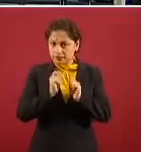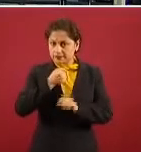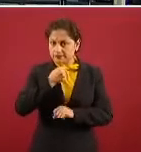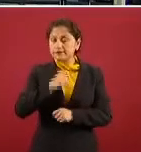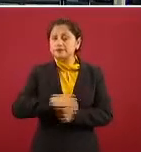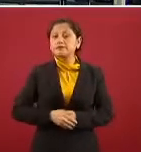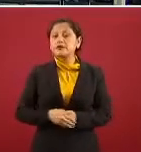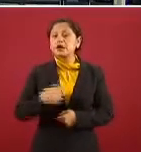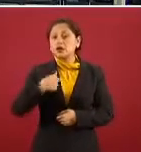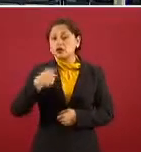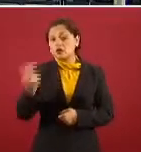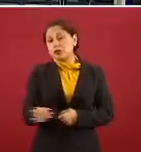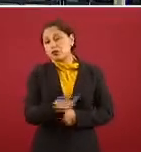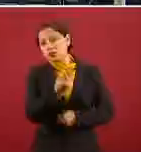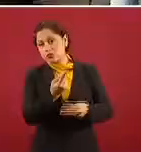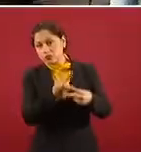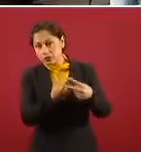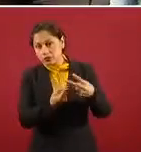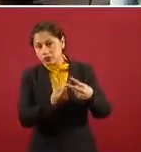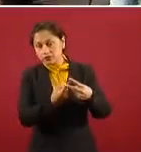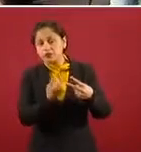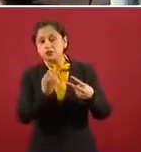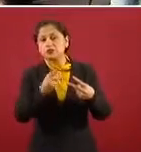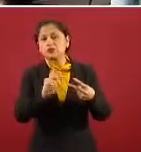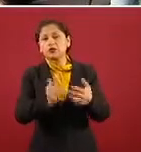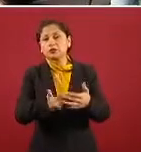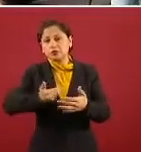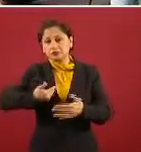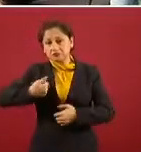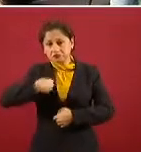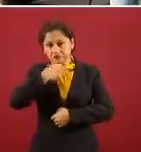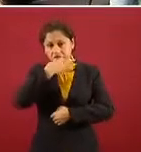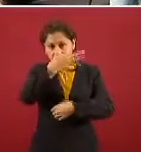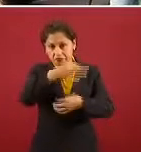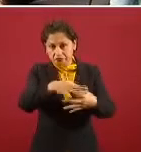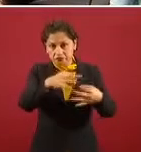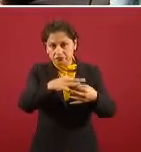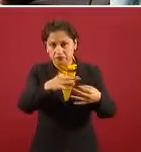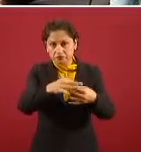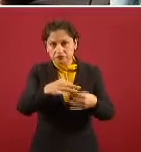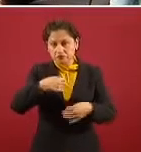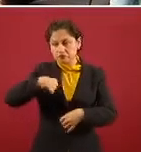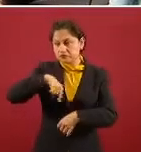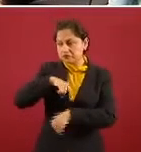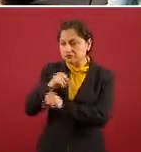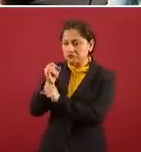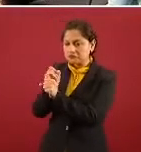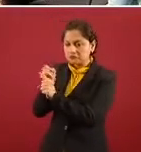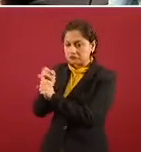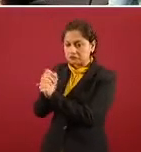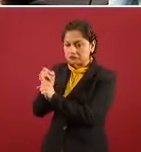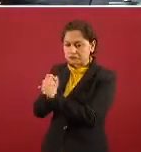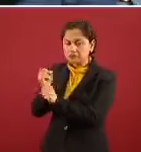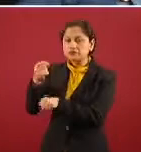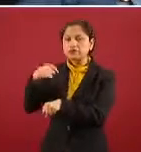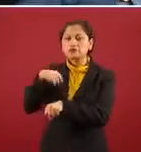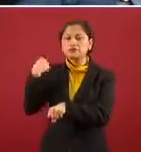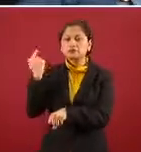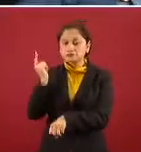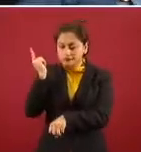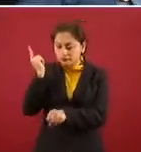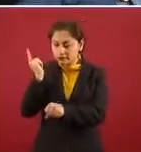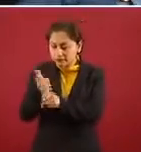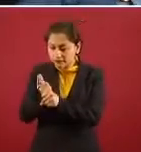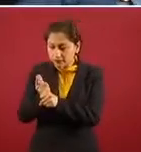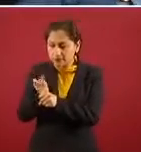mis dos preguntas, quisiera hacer de su conocimiento que a raíz de una investigación encontré un elefante blanco